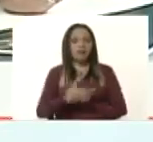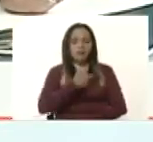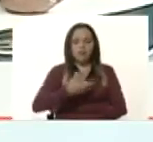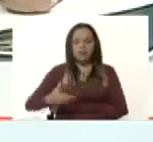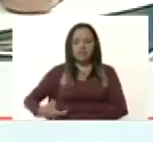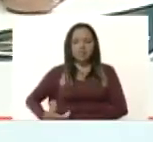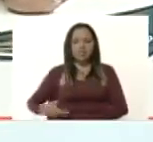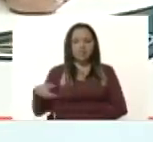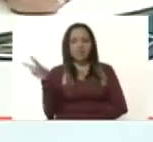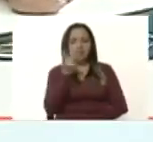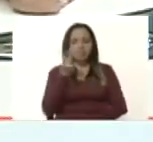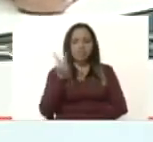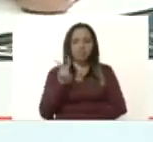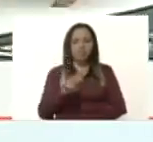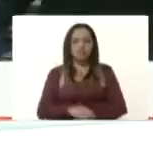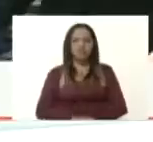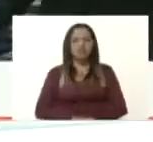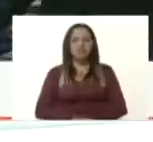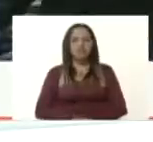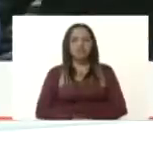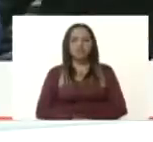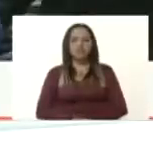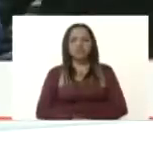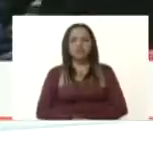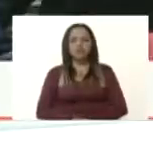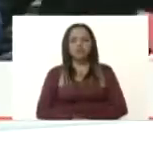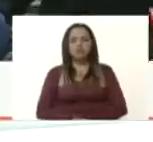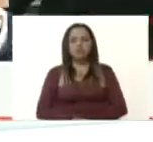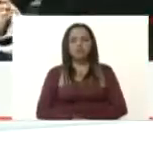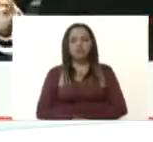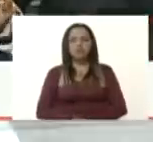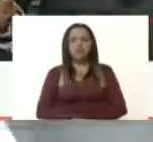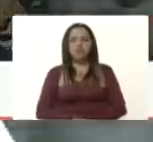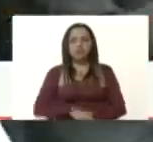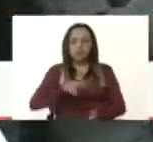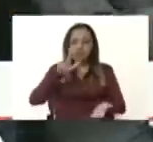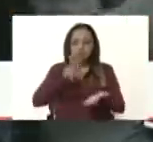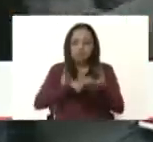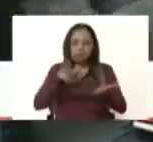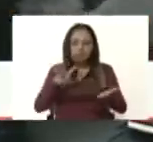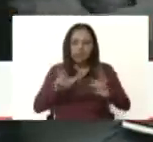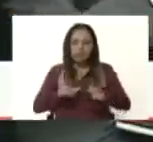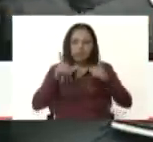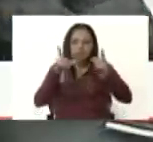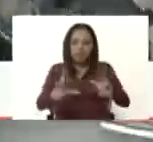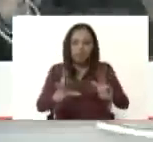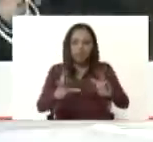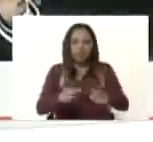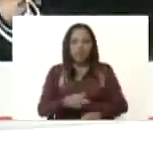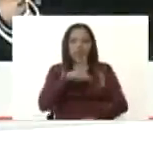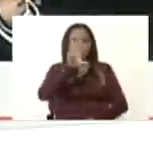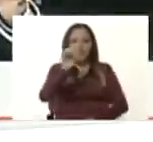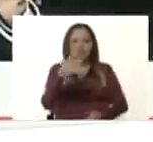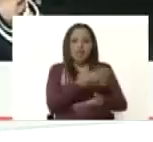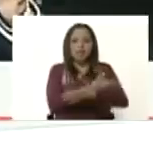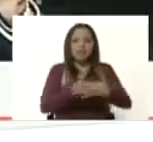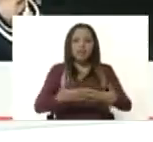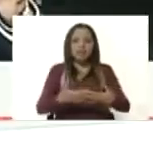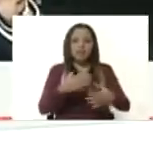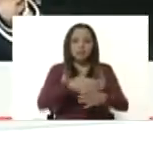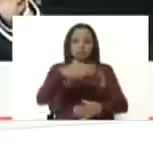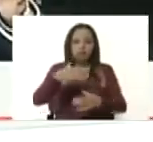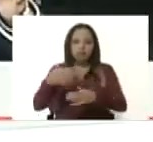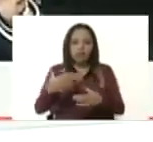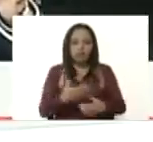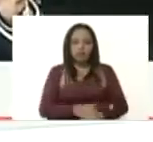presidente de la República Bolivariana de Venezuela. Certifico y entrego al Petro 30 millones de barriles